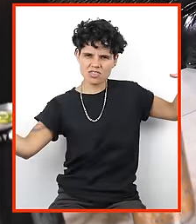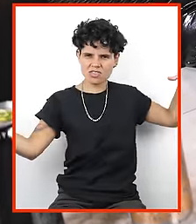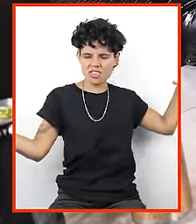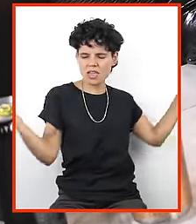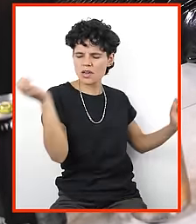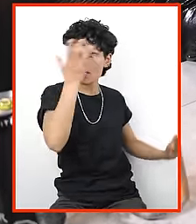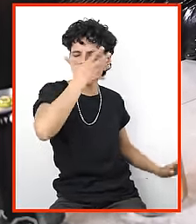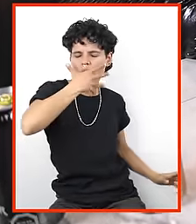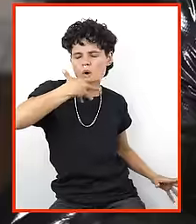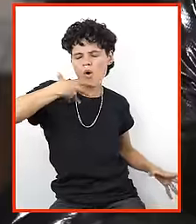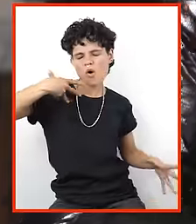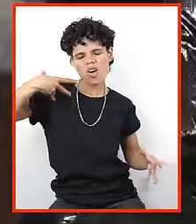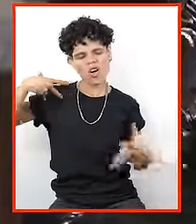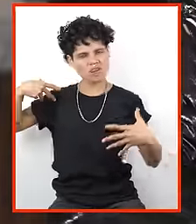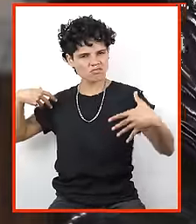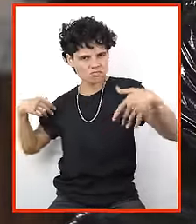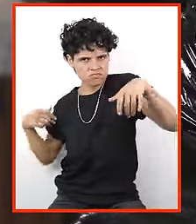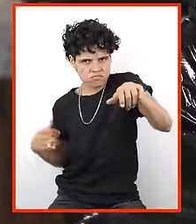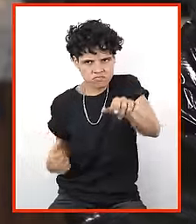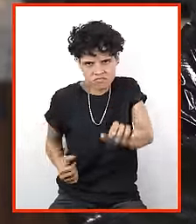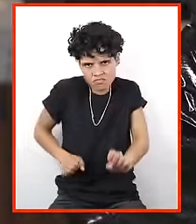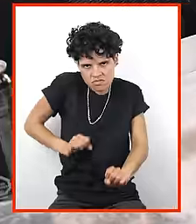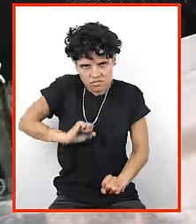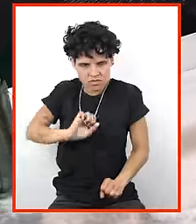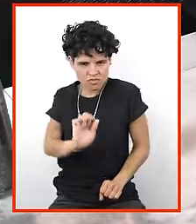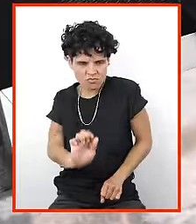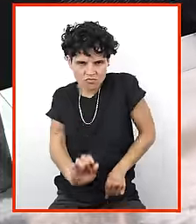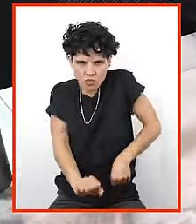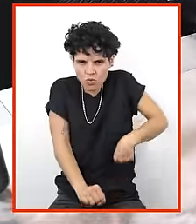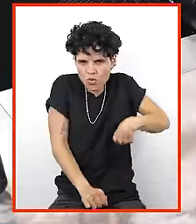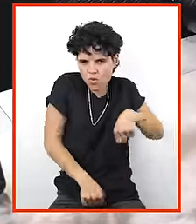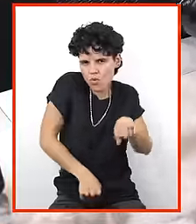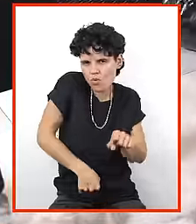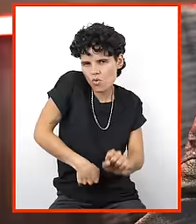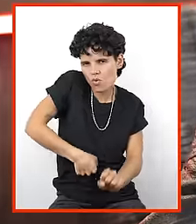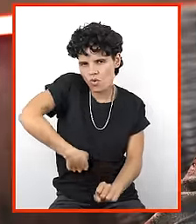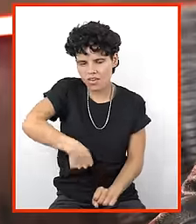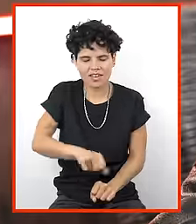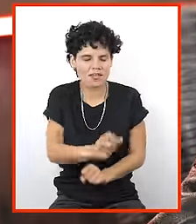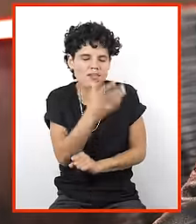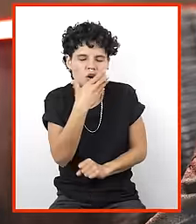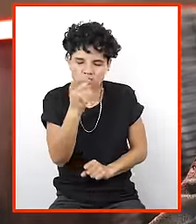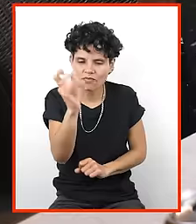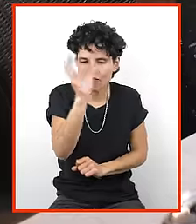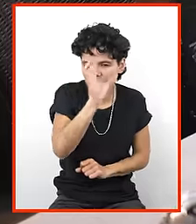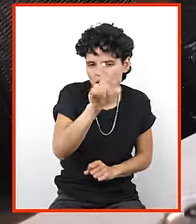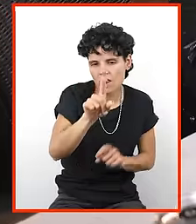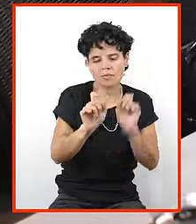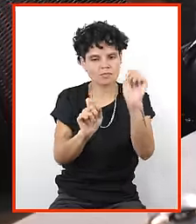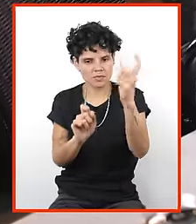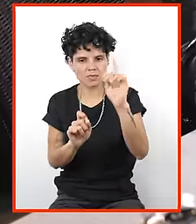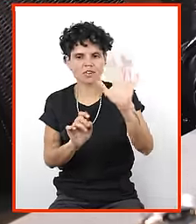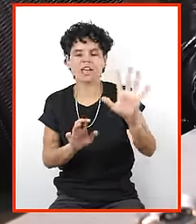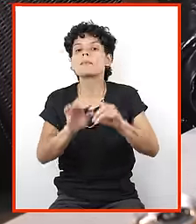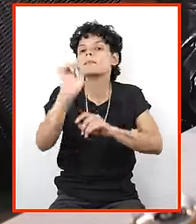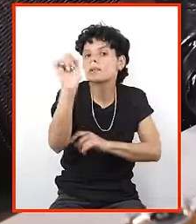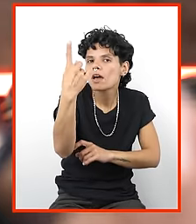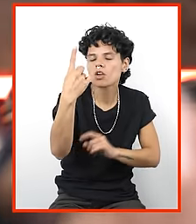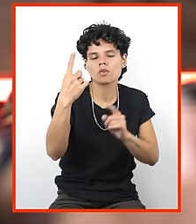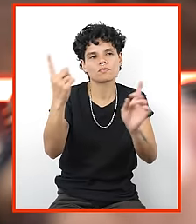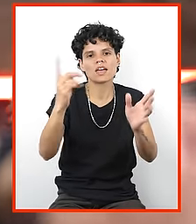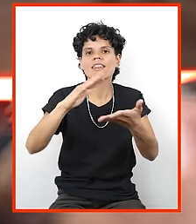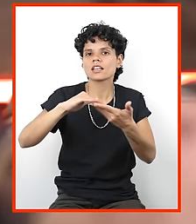larga. ¿Preciosa? ¿Sí? Sí. ¿Pueden mostrar la gata Shera, no? Gatita Shera, la pueden buscar. ¿La pueden buscar o no? Búsquenla. O sea, como, sí. Primero que todo, quiero hacer